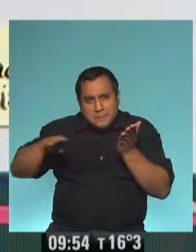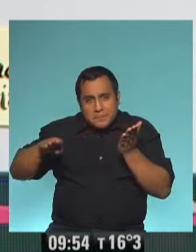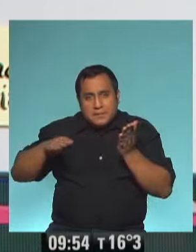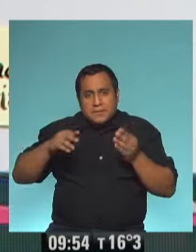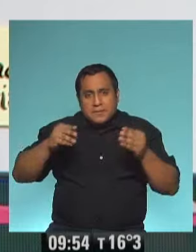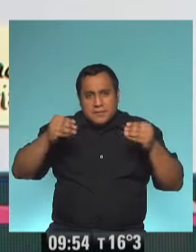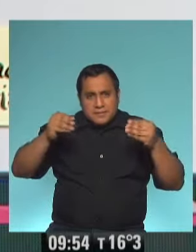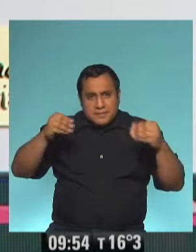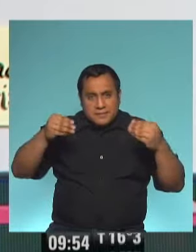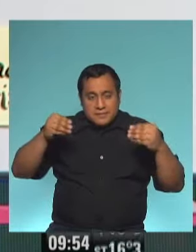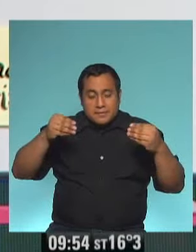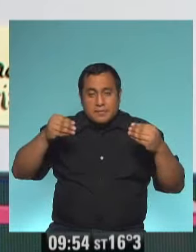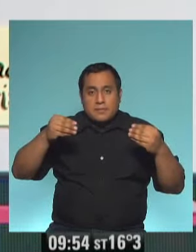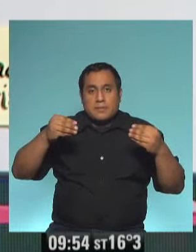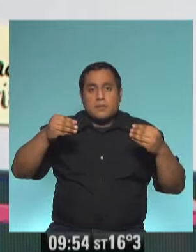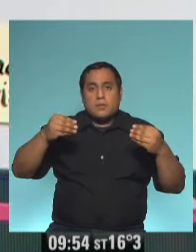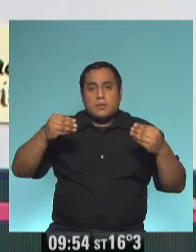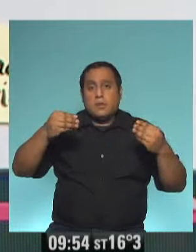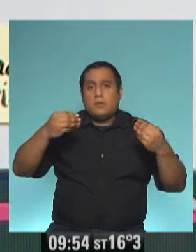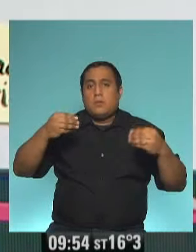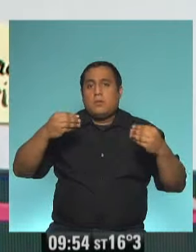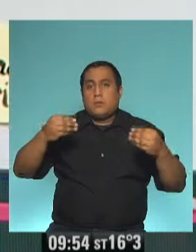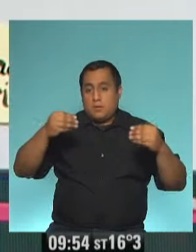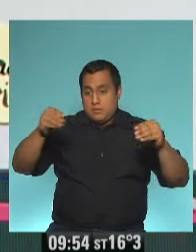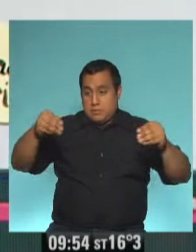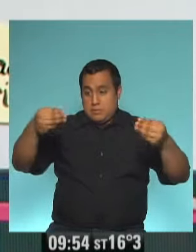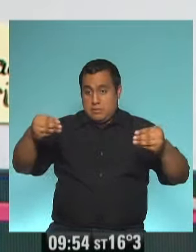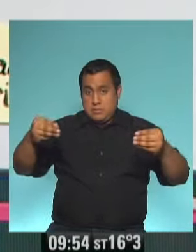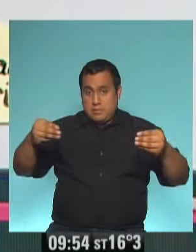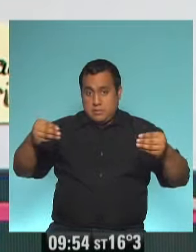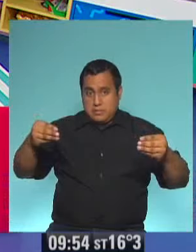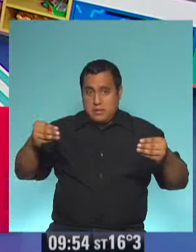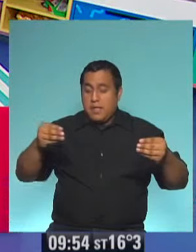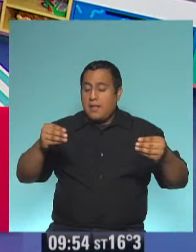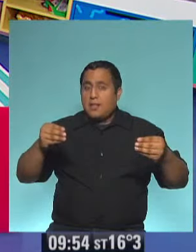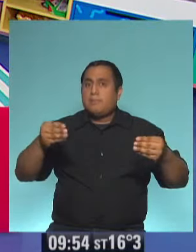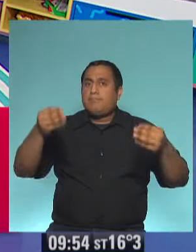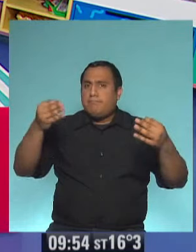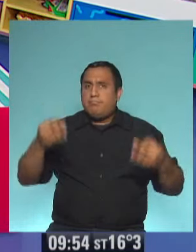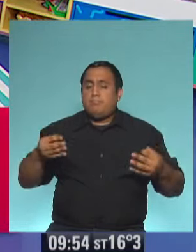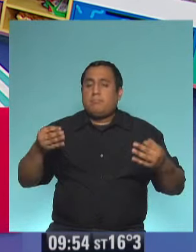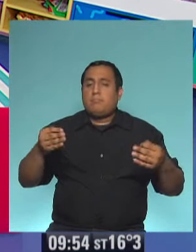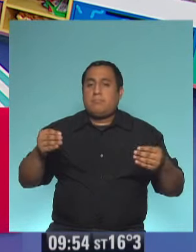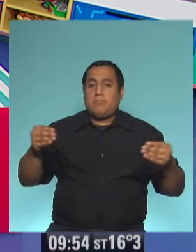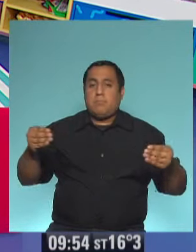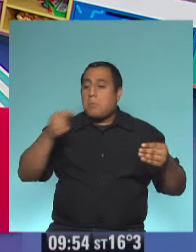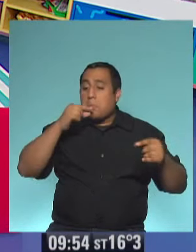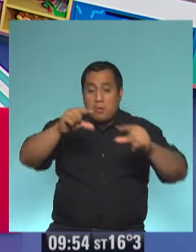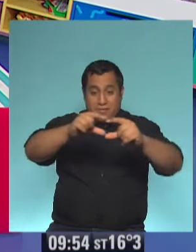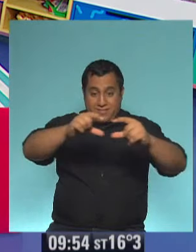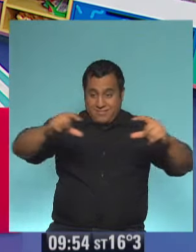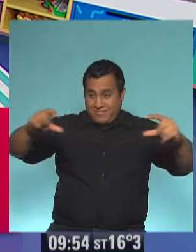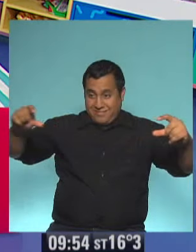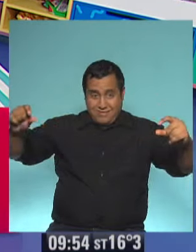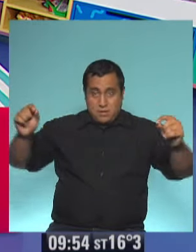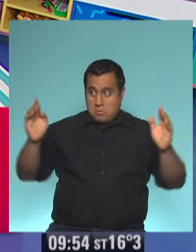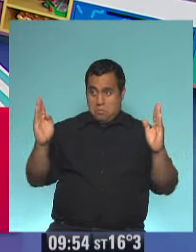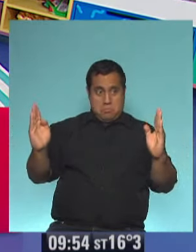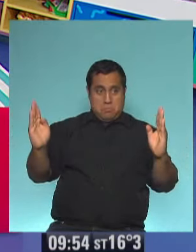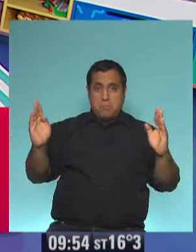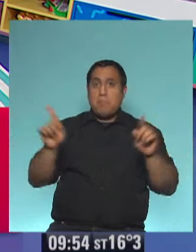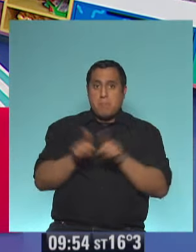sería la base. Muy bien. Bien. Y tenemos que cortar el papel que sea exactamente del mismo largo de la tira de